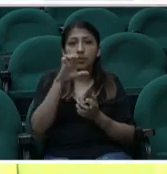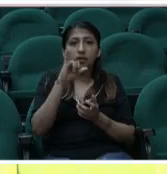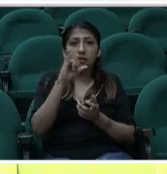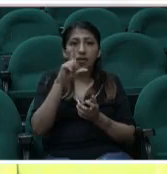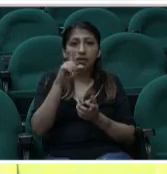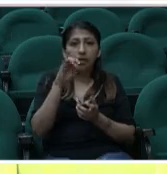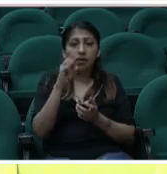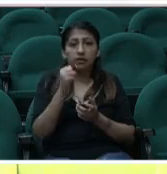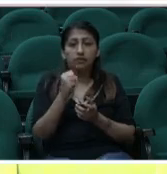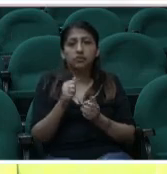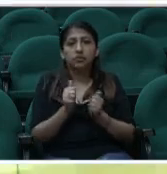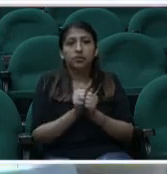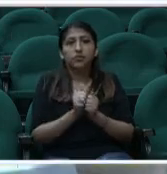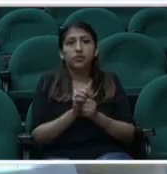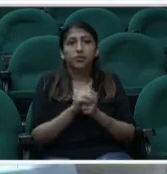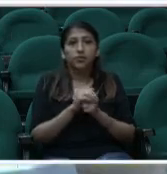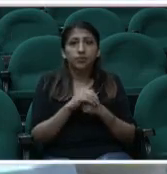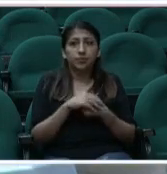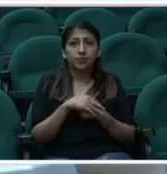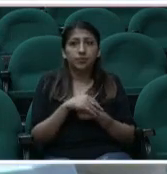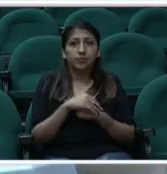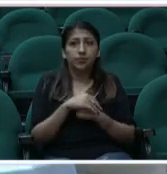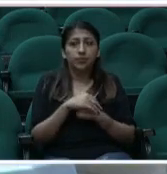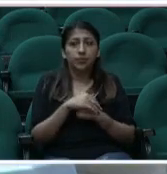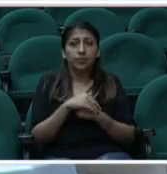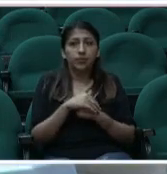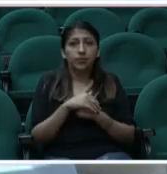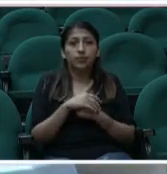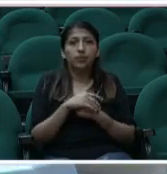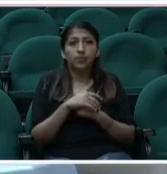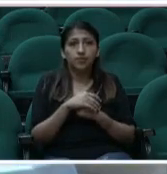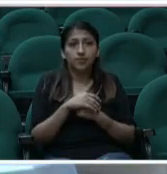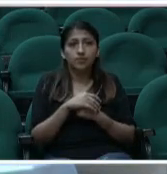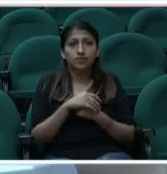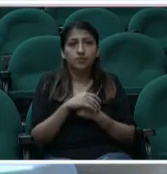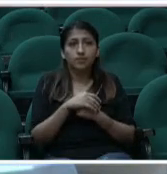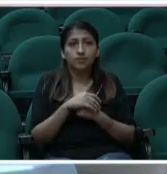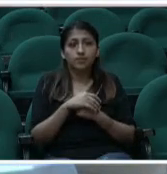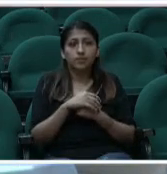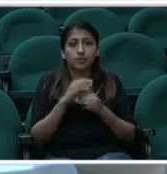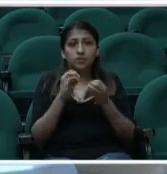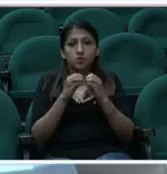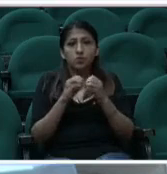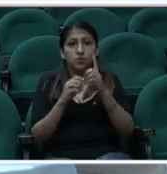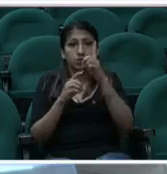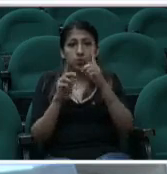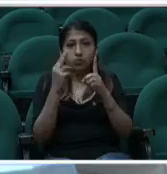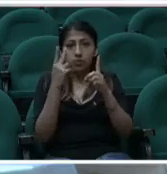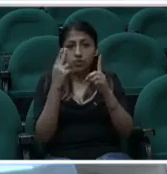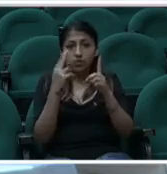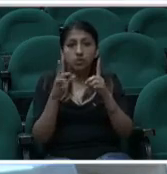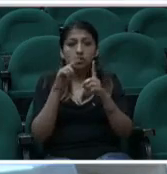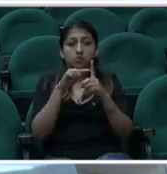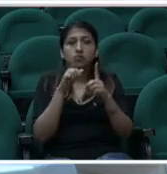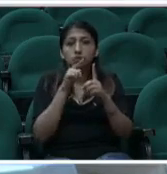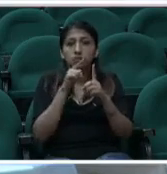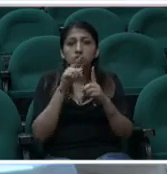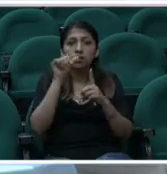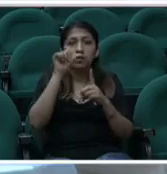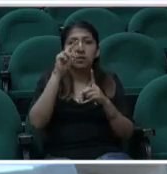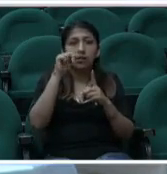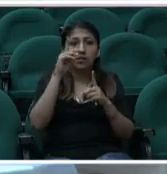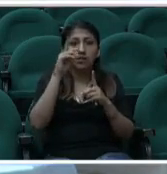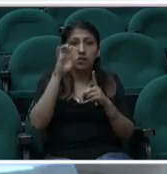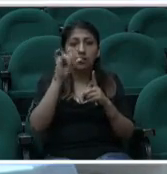sí no cachero entonces están establecidas así las parejas la pareja uno de los candidatos cachero